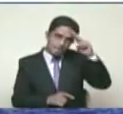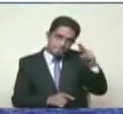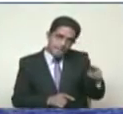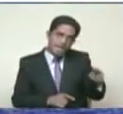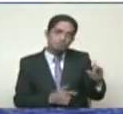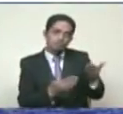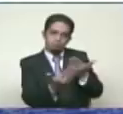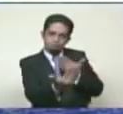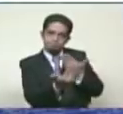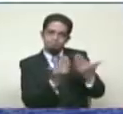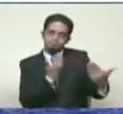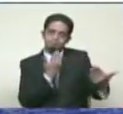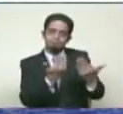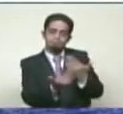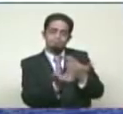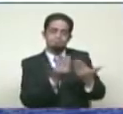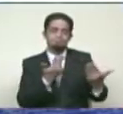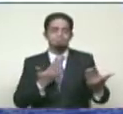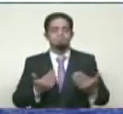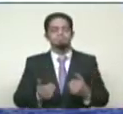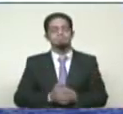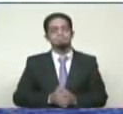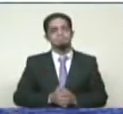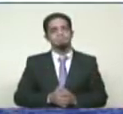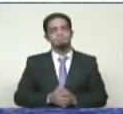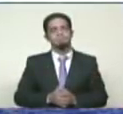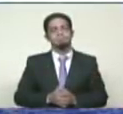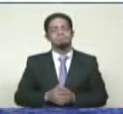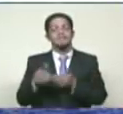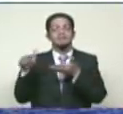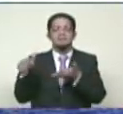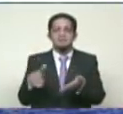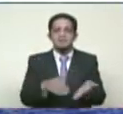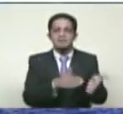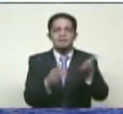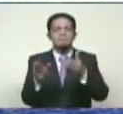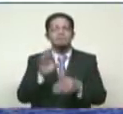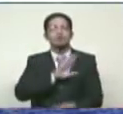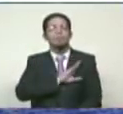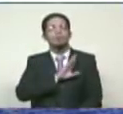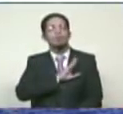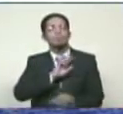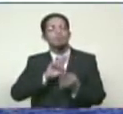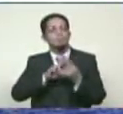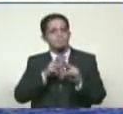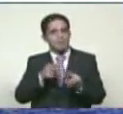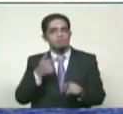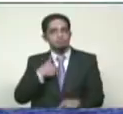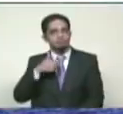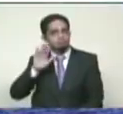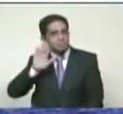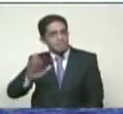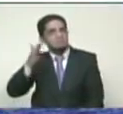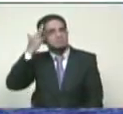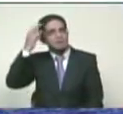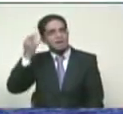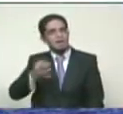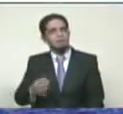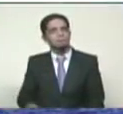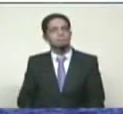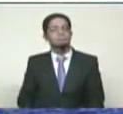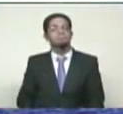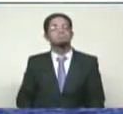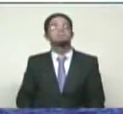del adversario, el camino de la paz. Así lo creo y voy a